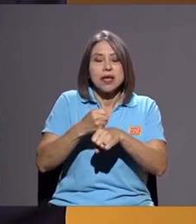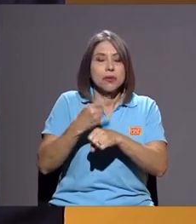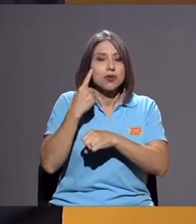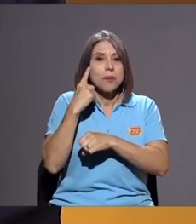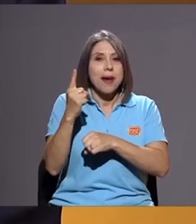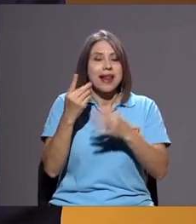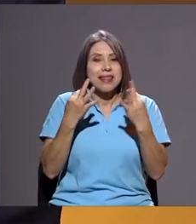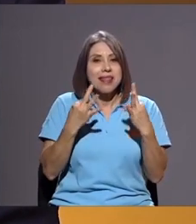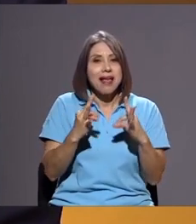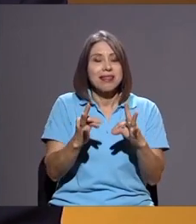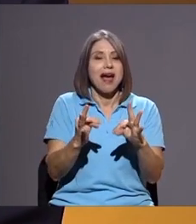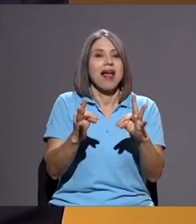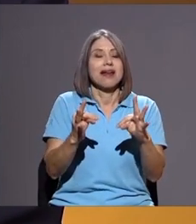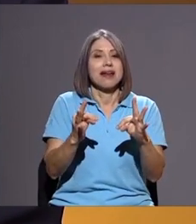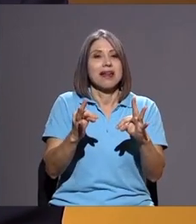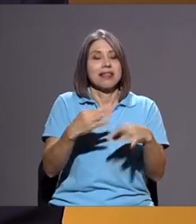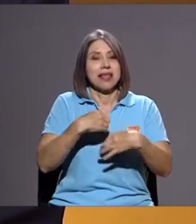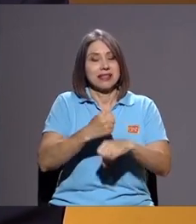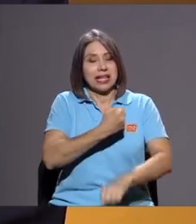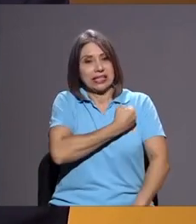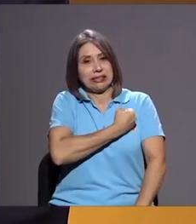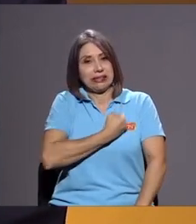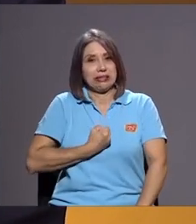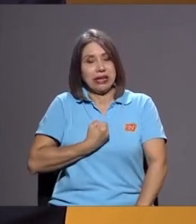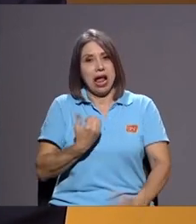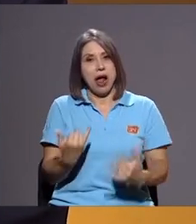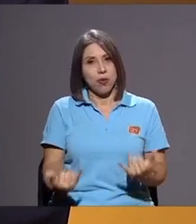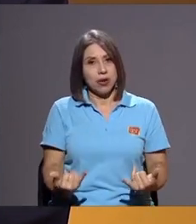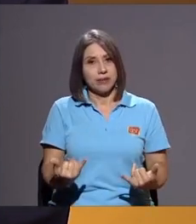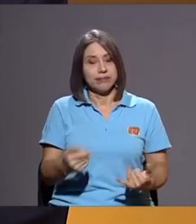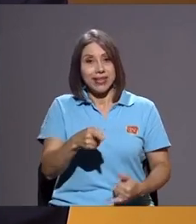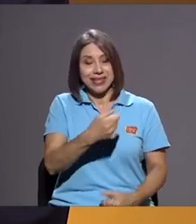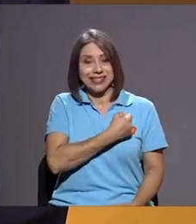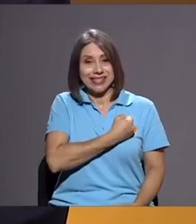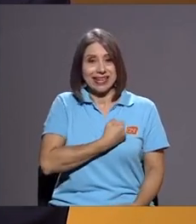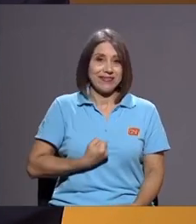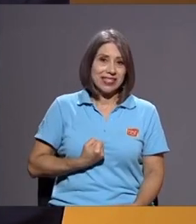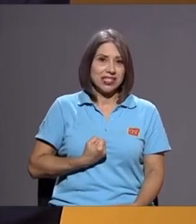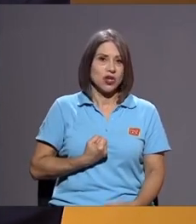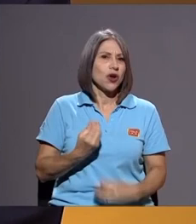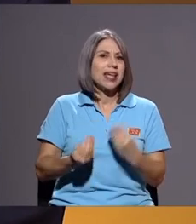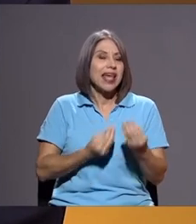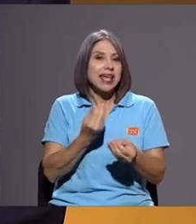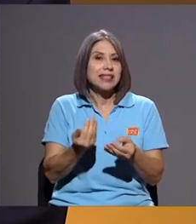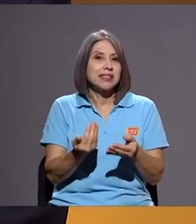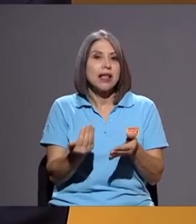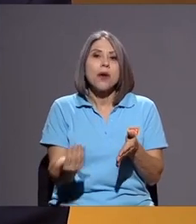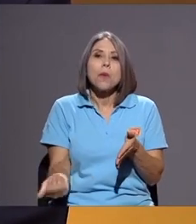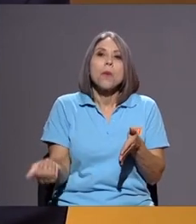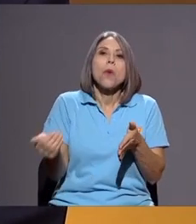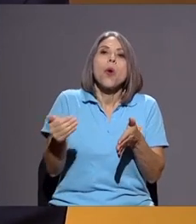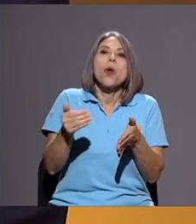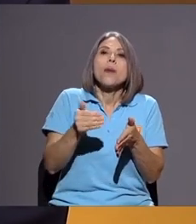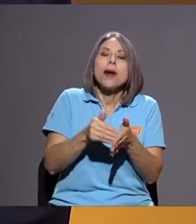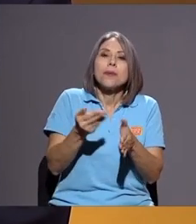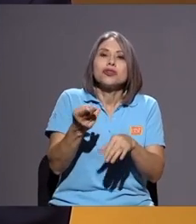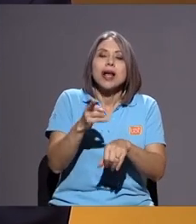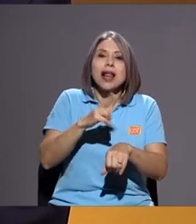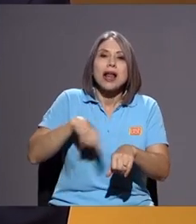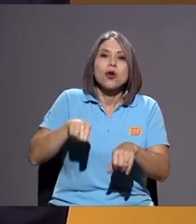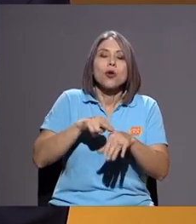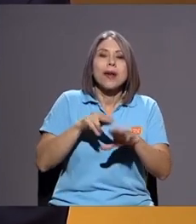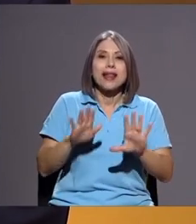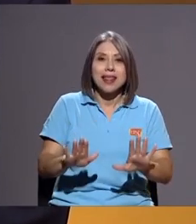tratar de movilizar el sacrificio ahora ese edificio que es volvamos a cierta normalidad antes de